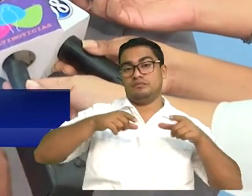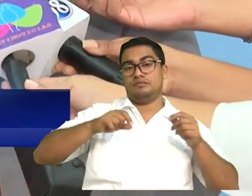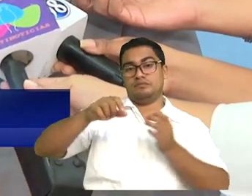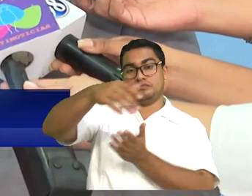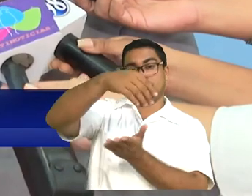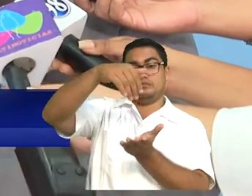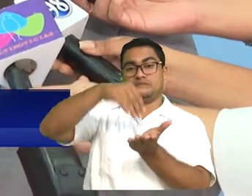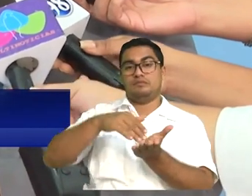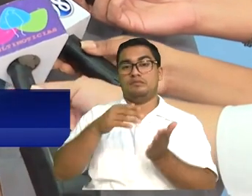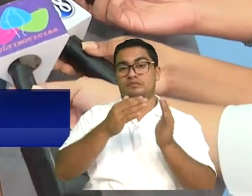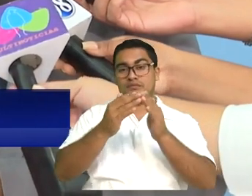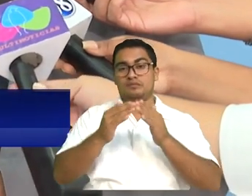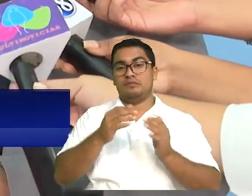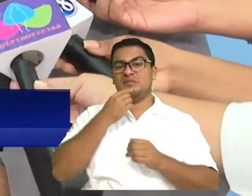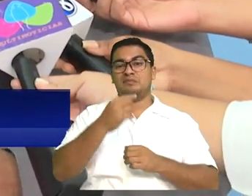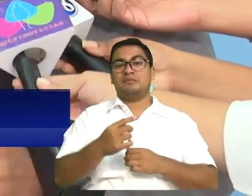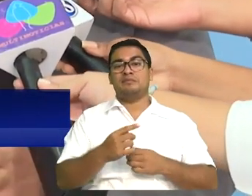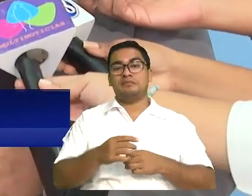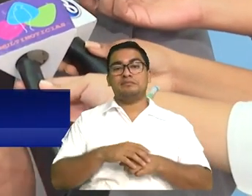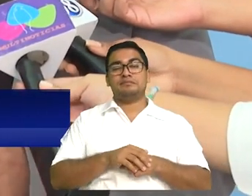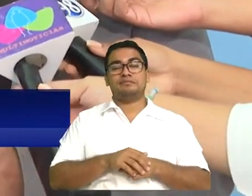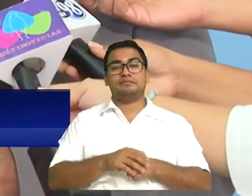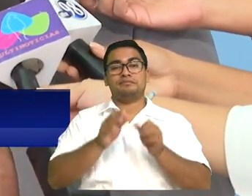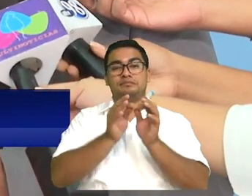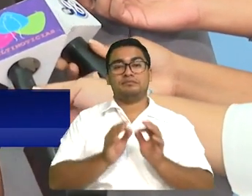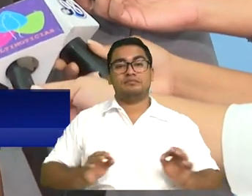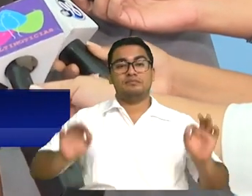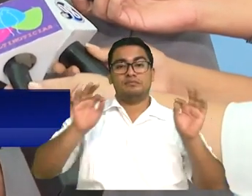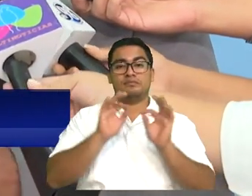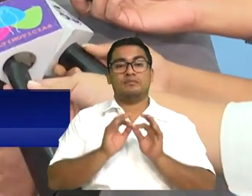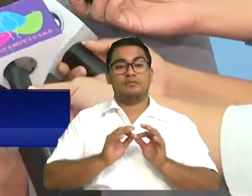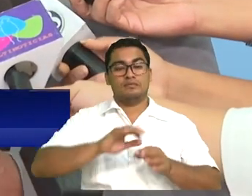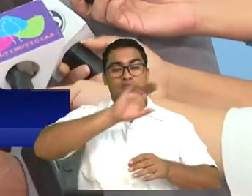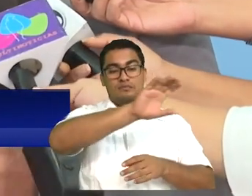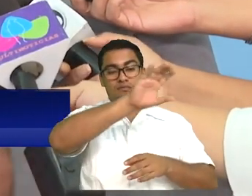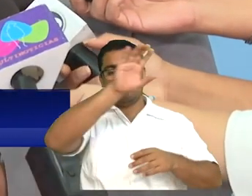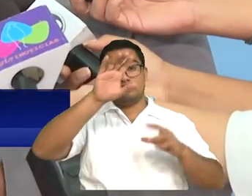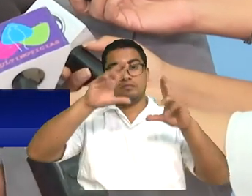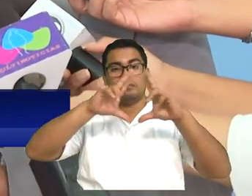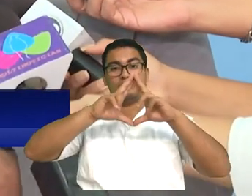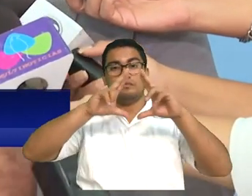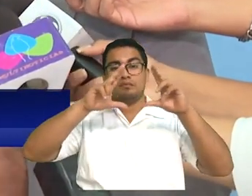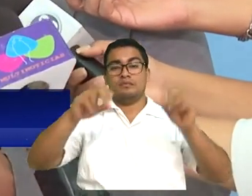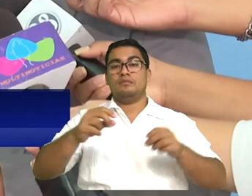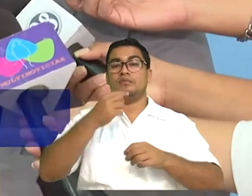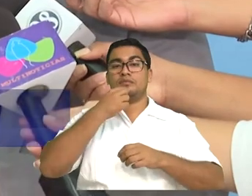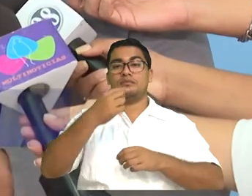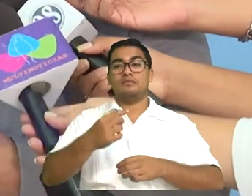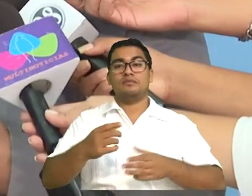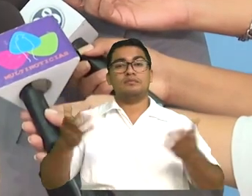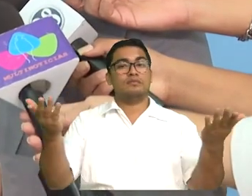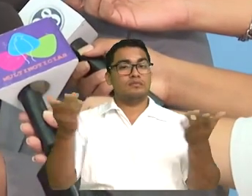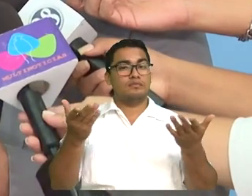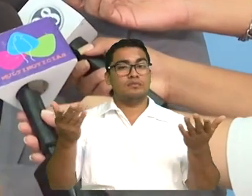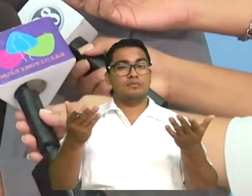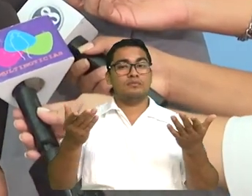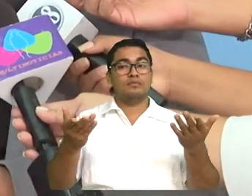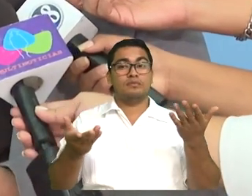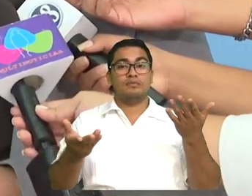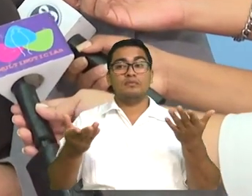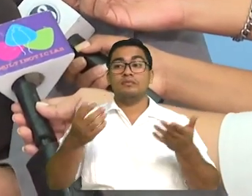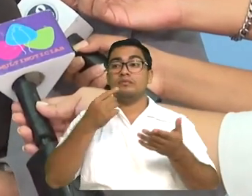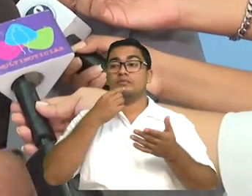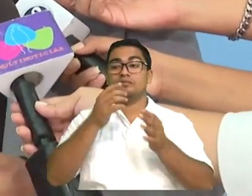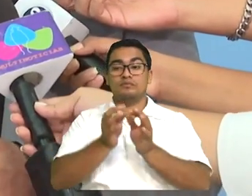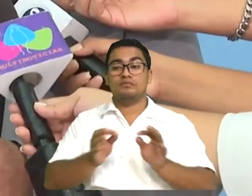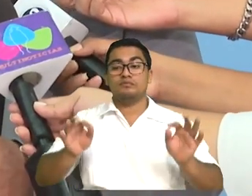las cosas importantes que tiene esto es que en cada unidad departamental se está tratando de garantizar la resolución en las condiciones más